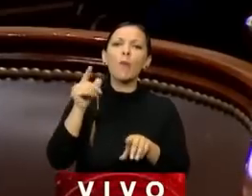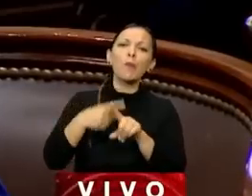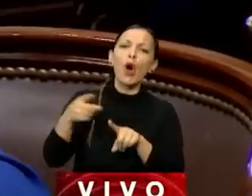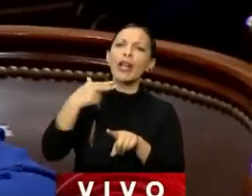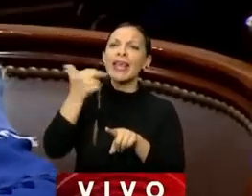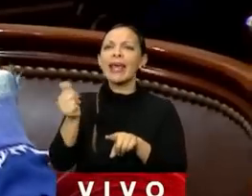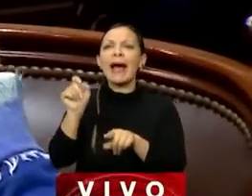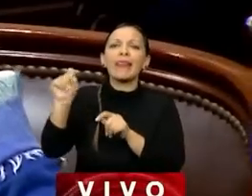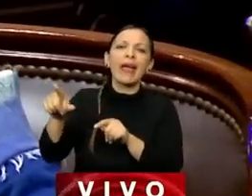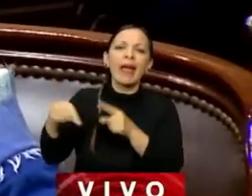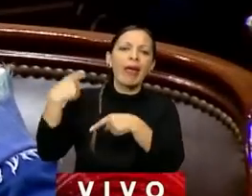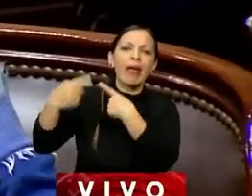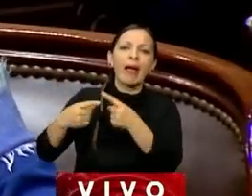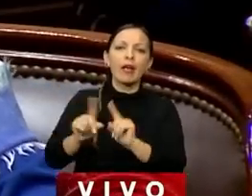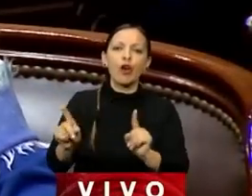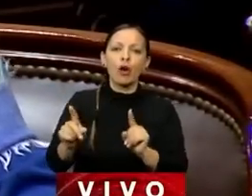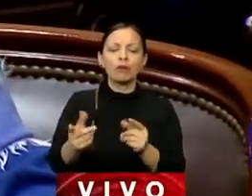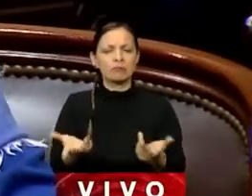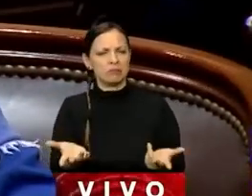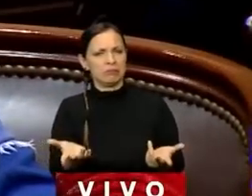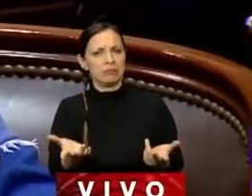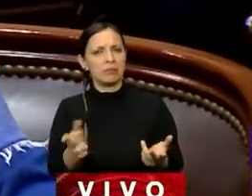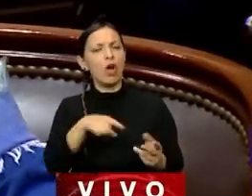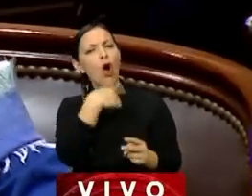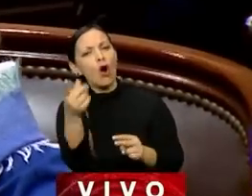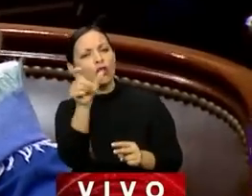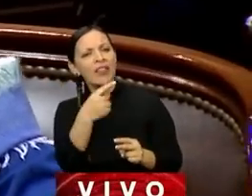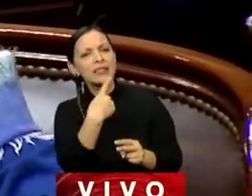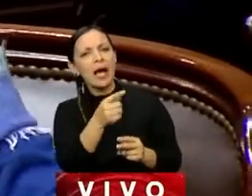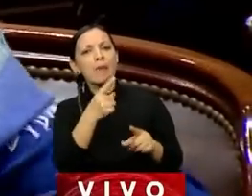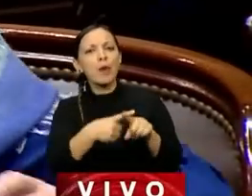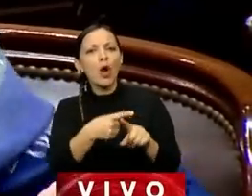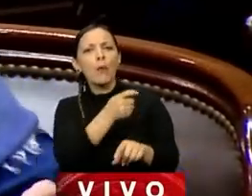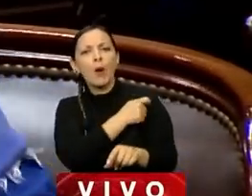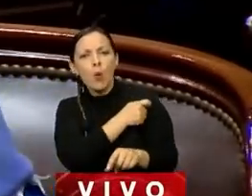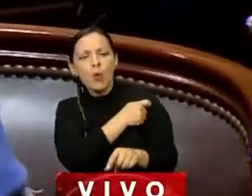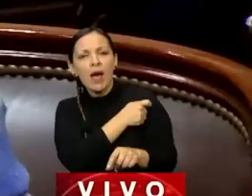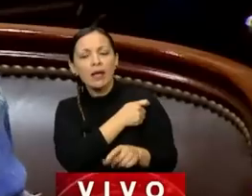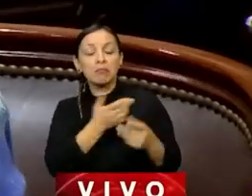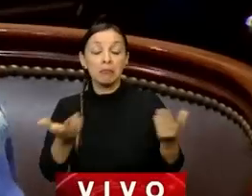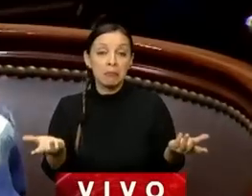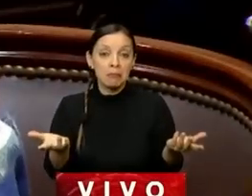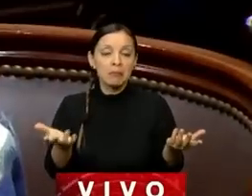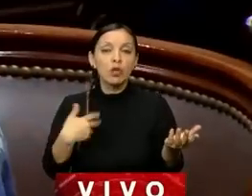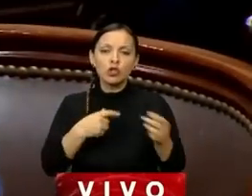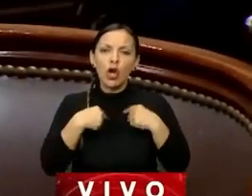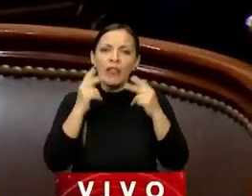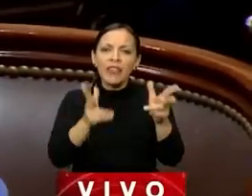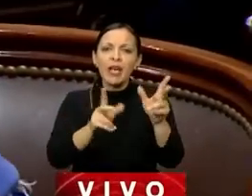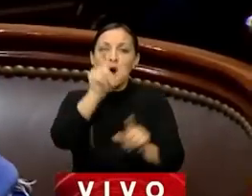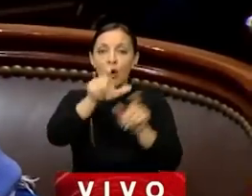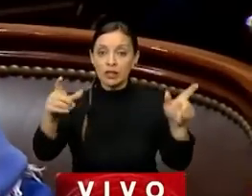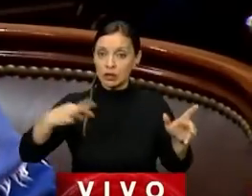de. Pero por otro lado también leí lo de la vacuna. Ahora, le quiero decir a los ciudadanos que nos